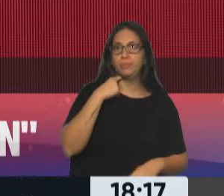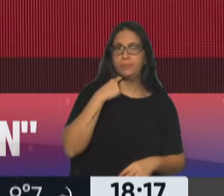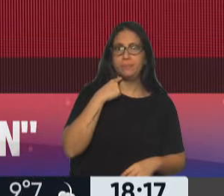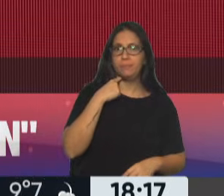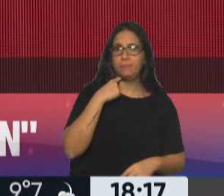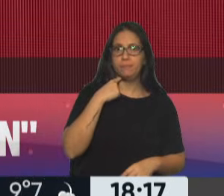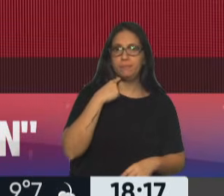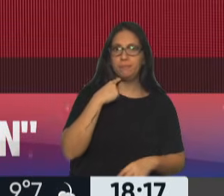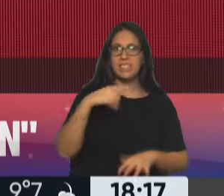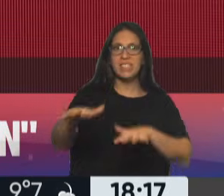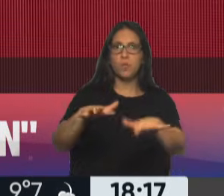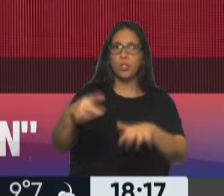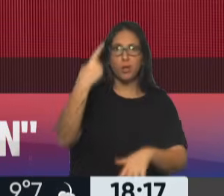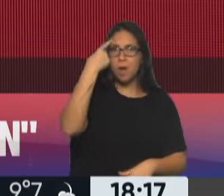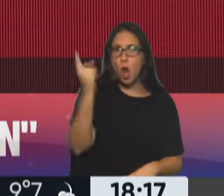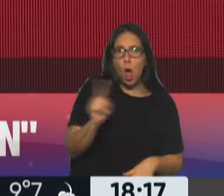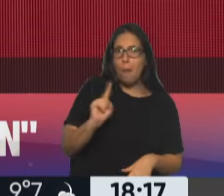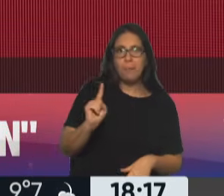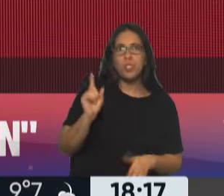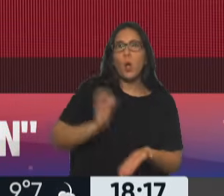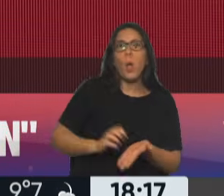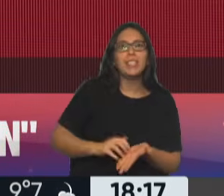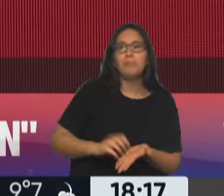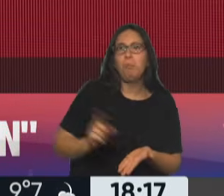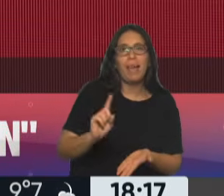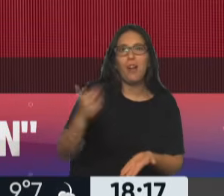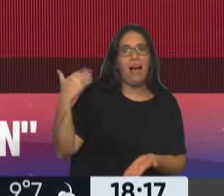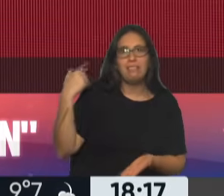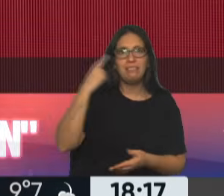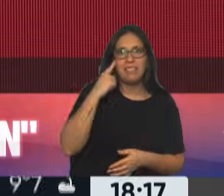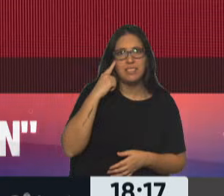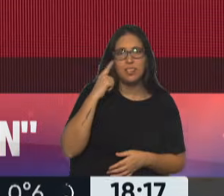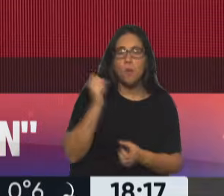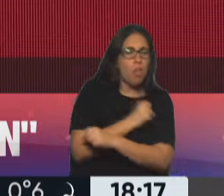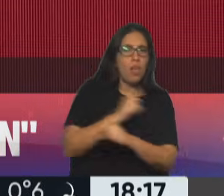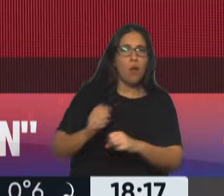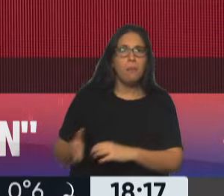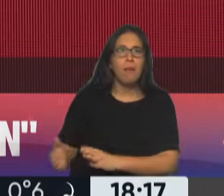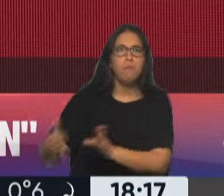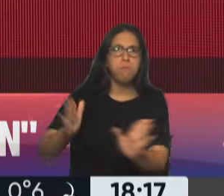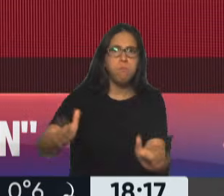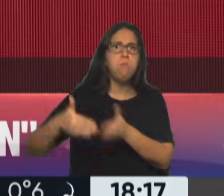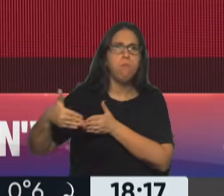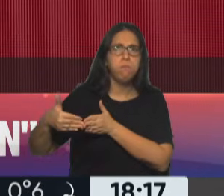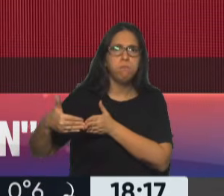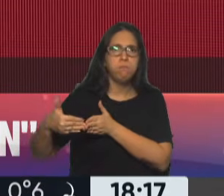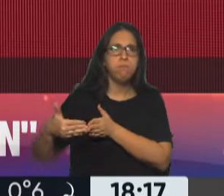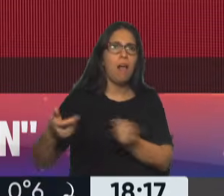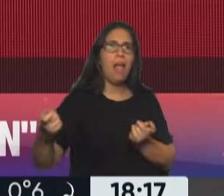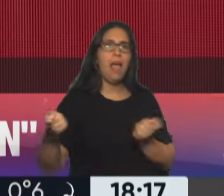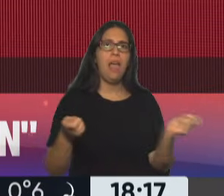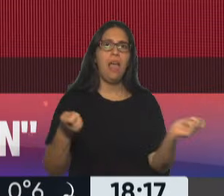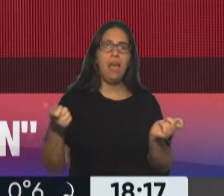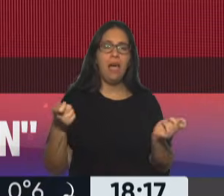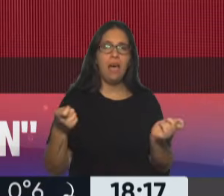escenario que no había esperado porque Irán utiliza, como vos bien decís, el Estrecho de Hormuz como herramienta estratégica